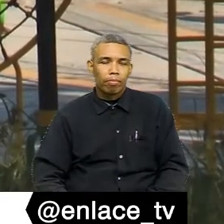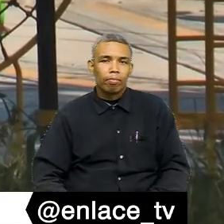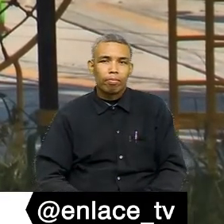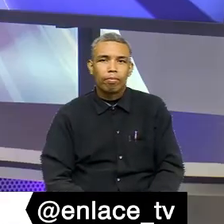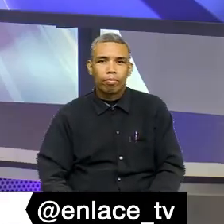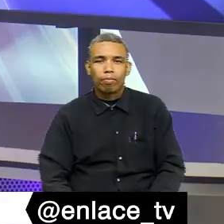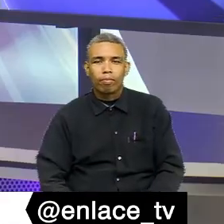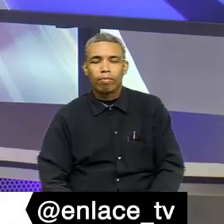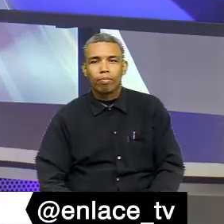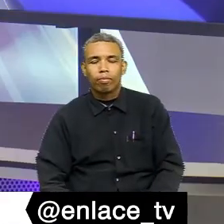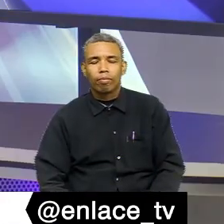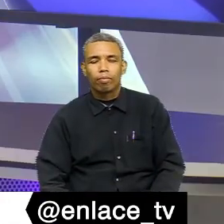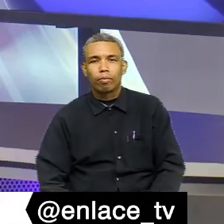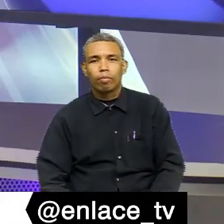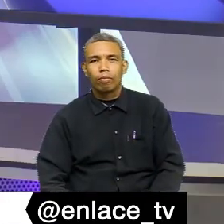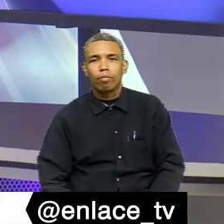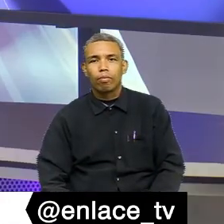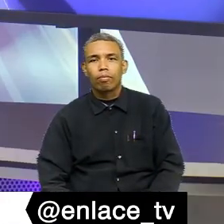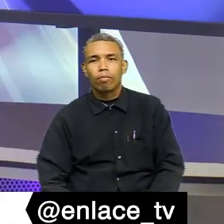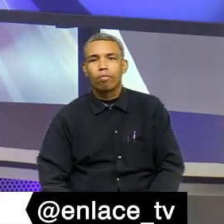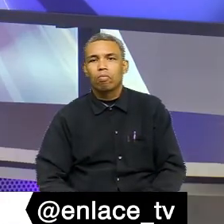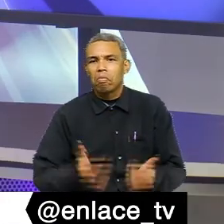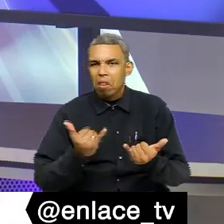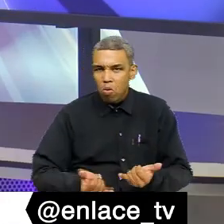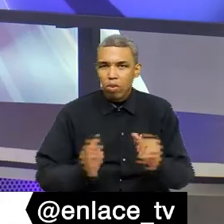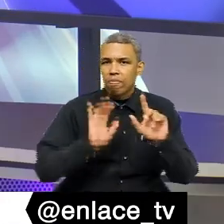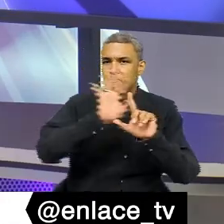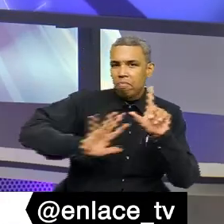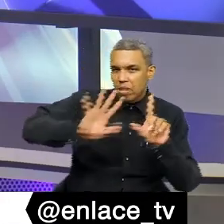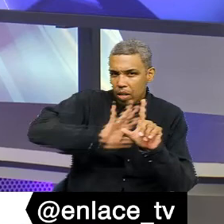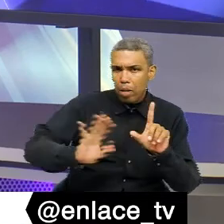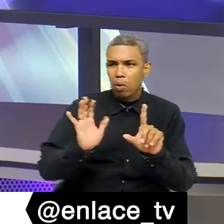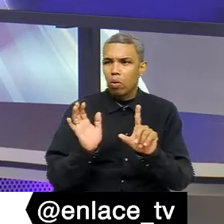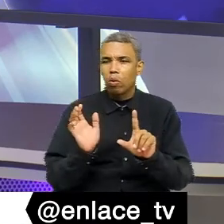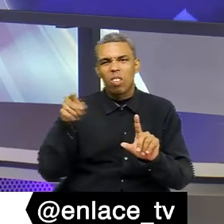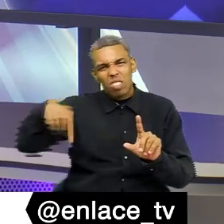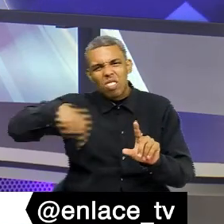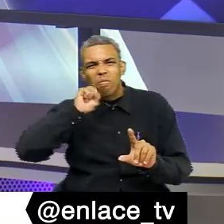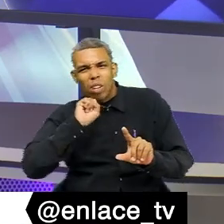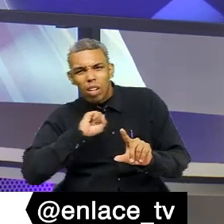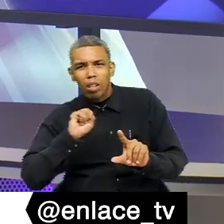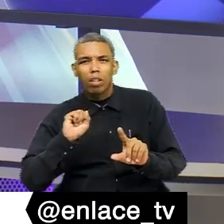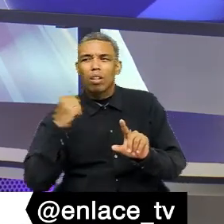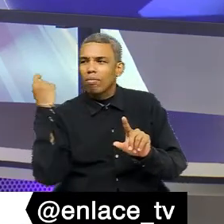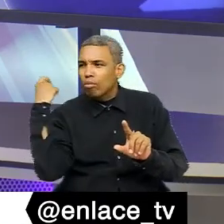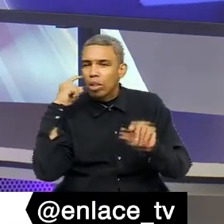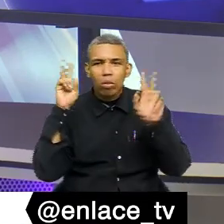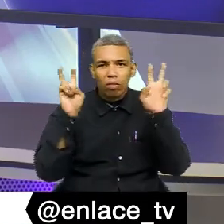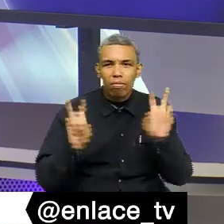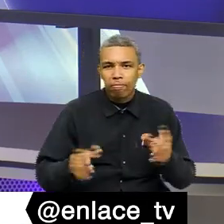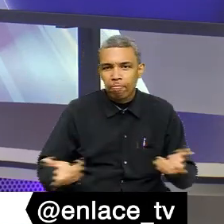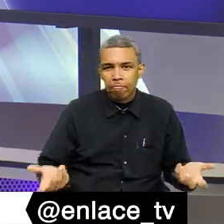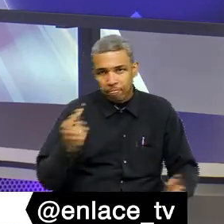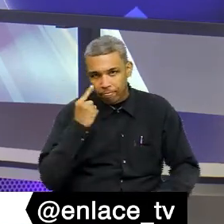país. A continuación, en imágenes y sonidos, conozcamos otros hechos importantes ocurridos en las últimas